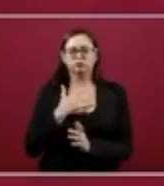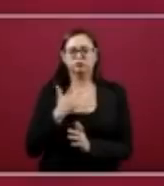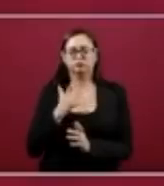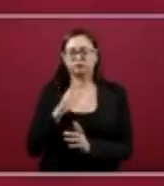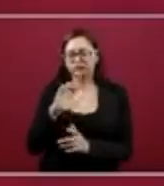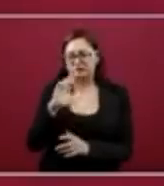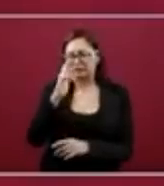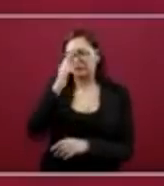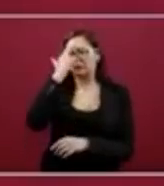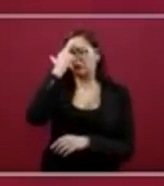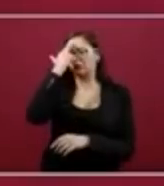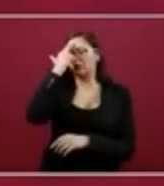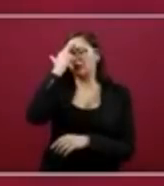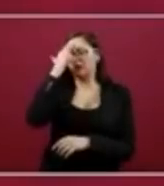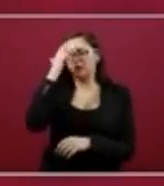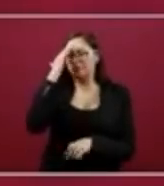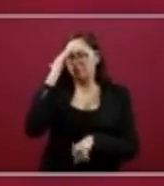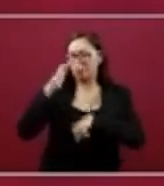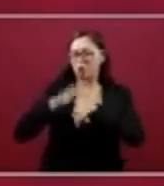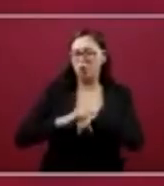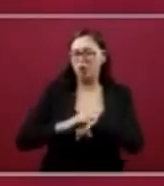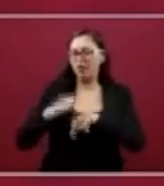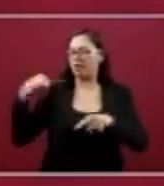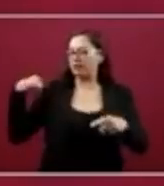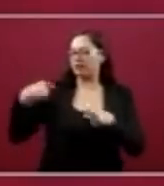conmemorar estos 100 días.